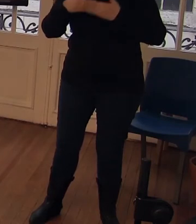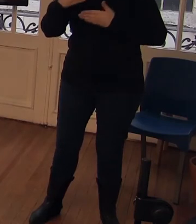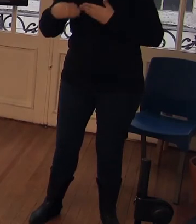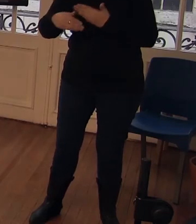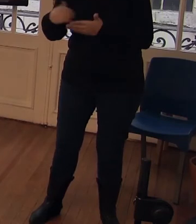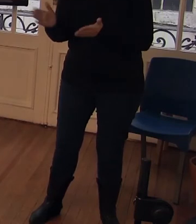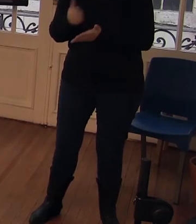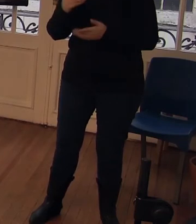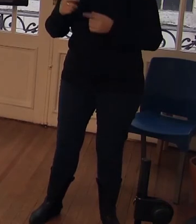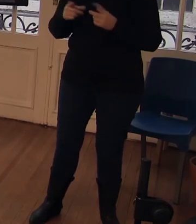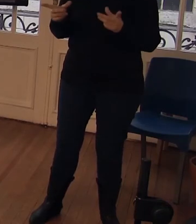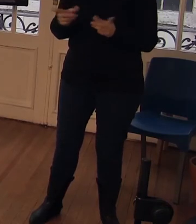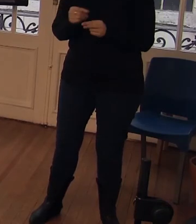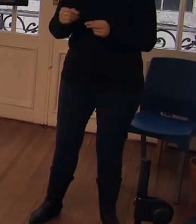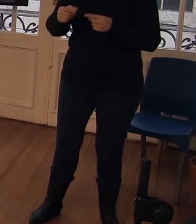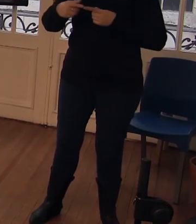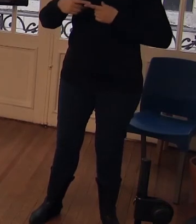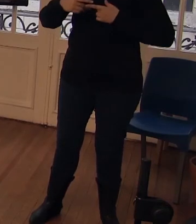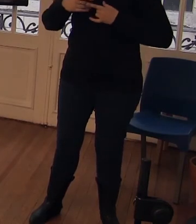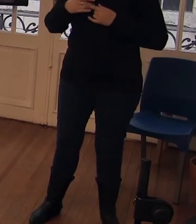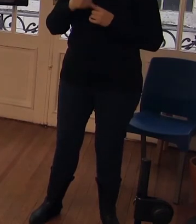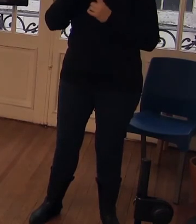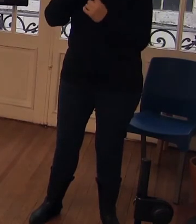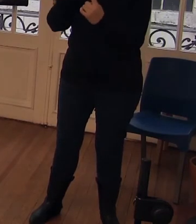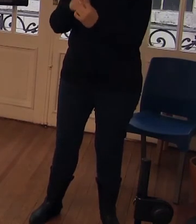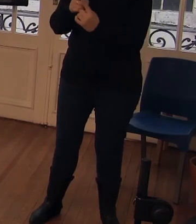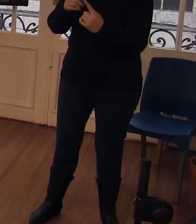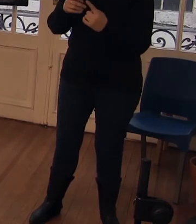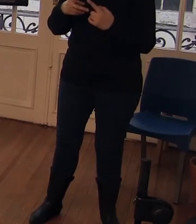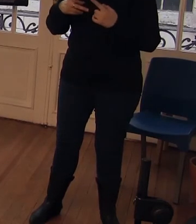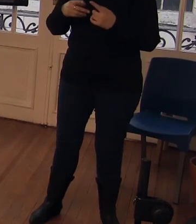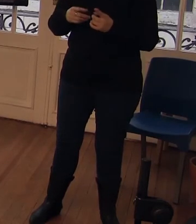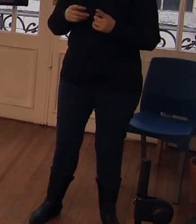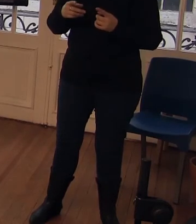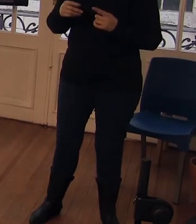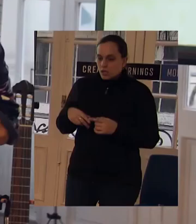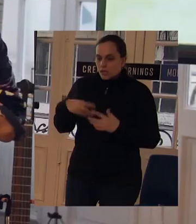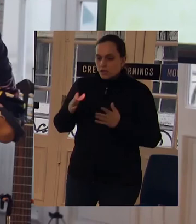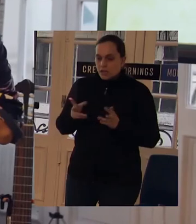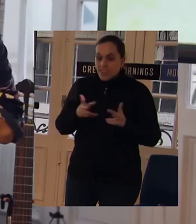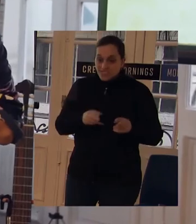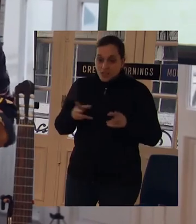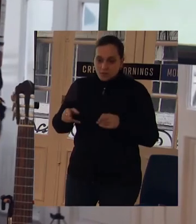Poner un fin, aprender a poner un fin a las etapas y